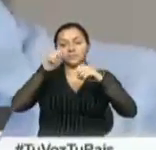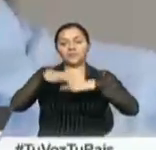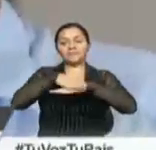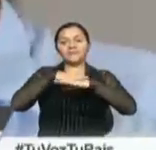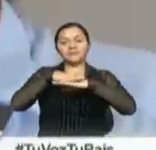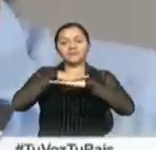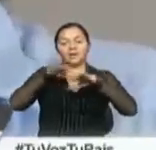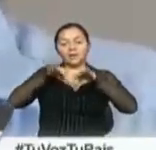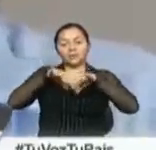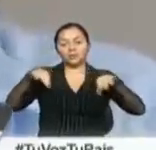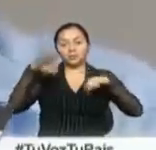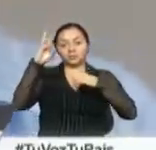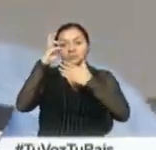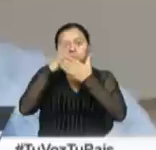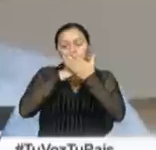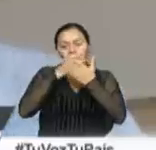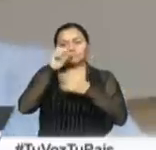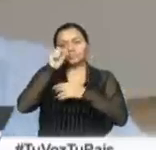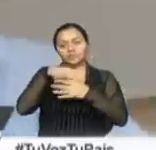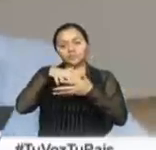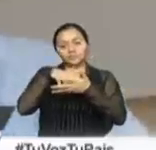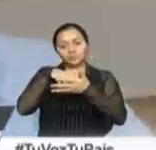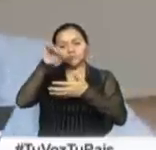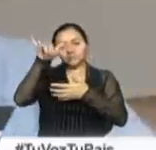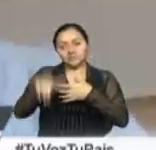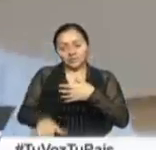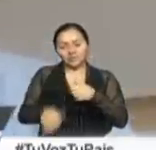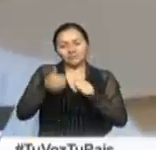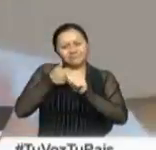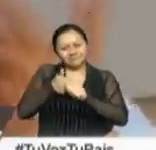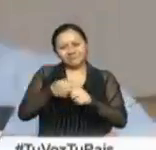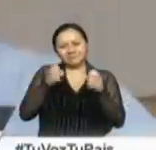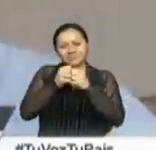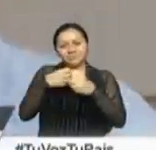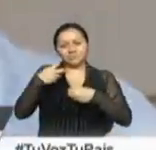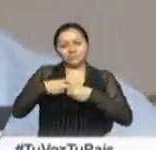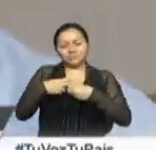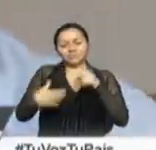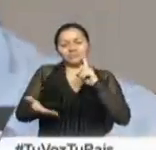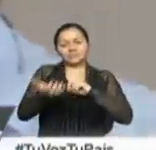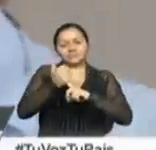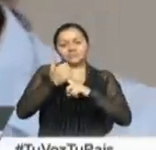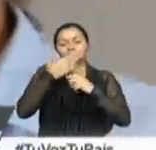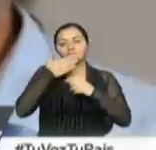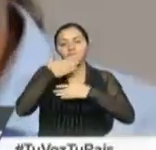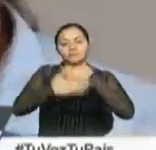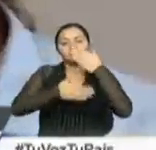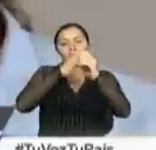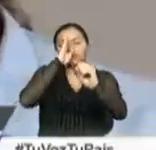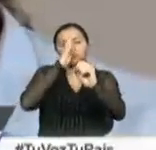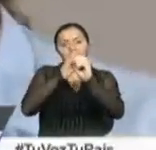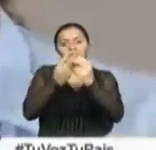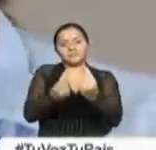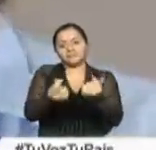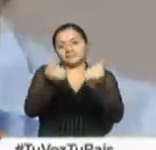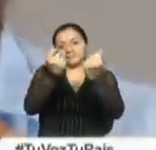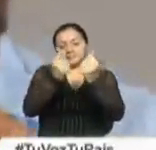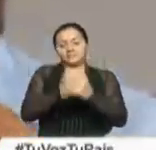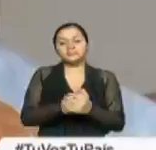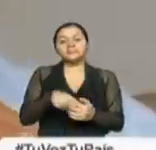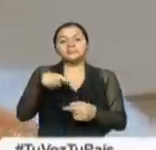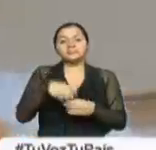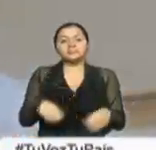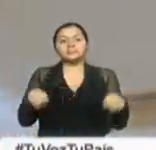intensivo, educación general básica superior intensiva, que permiten que alcancen los logros de los objetivos de manera más rápida, de